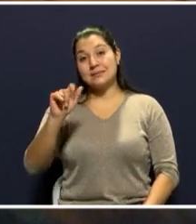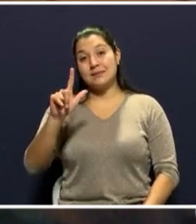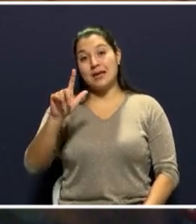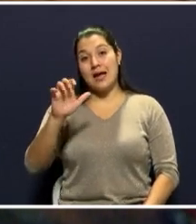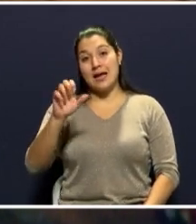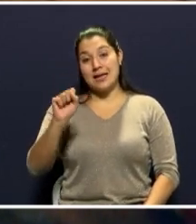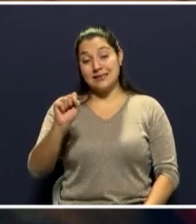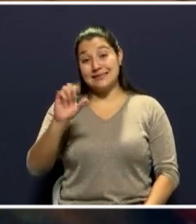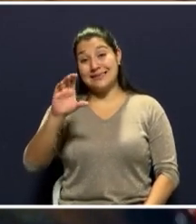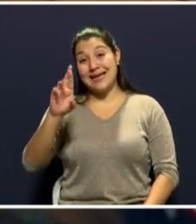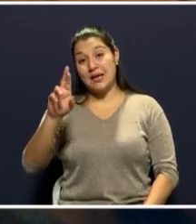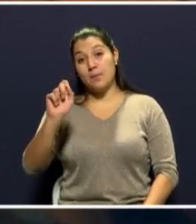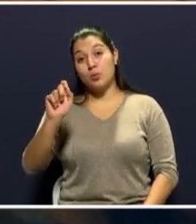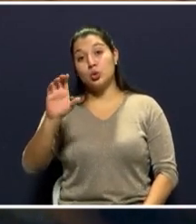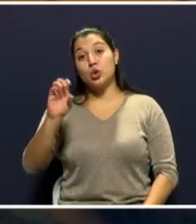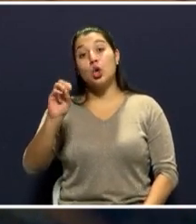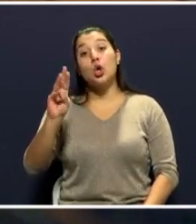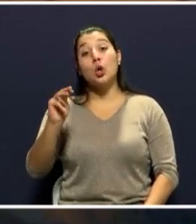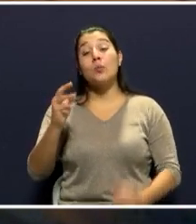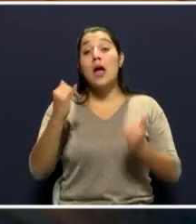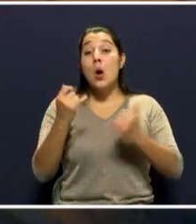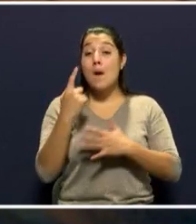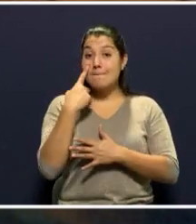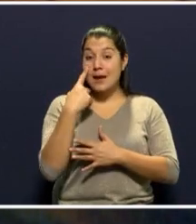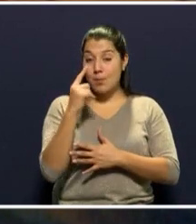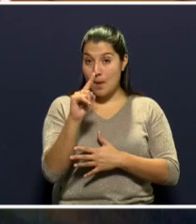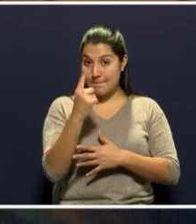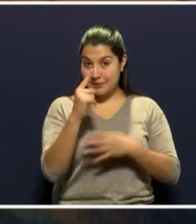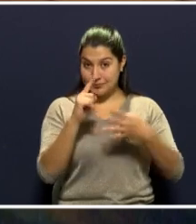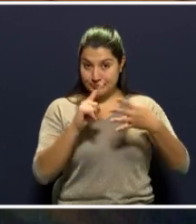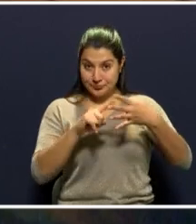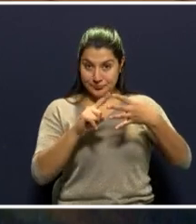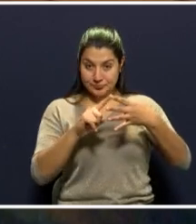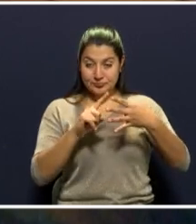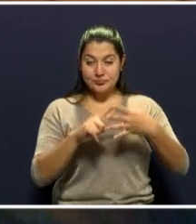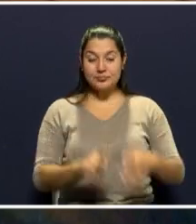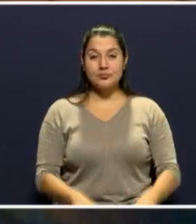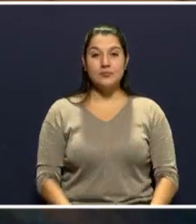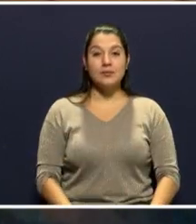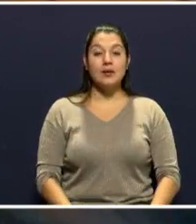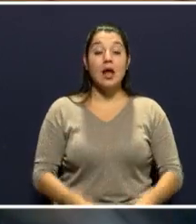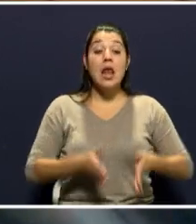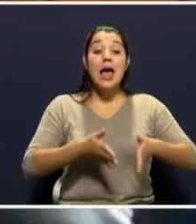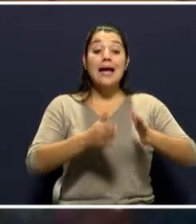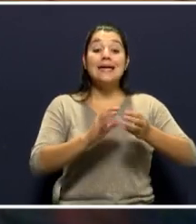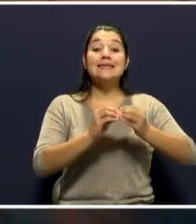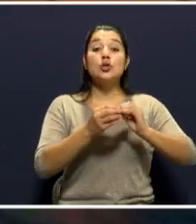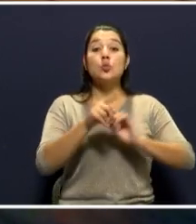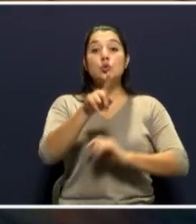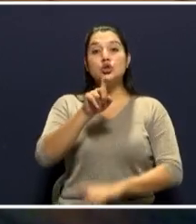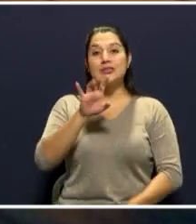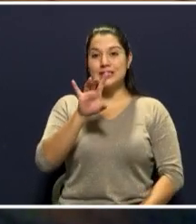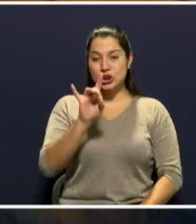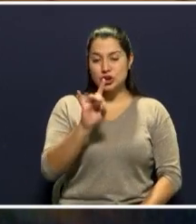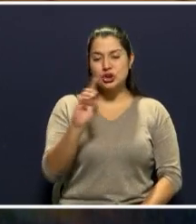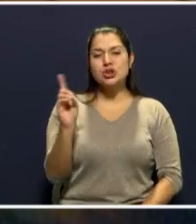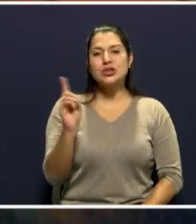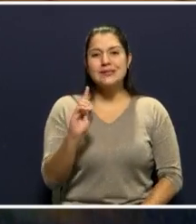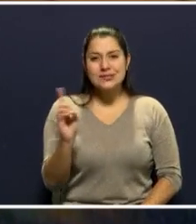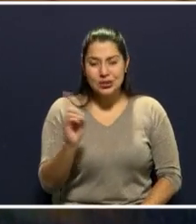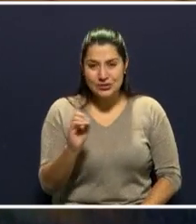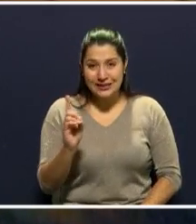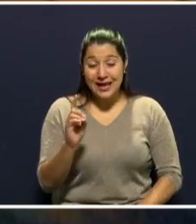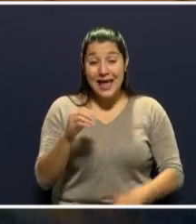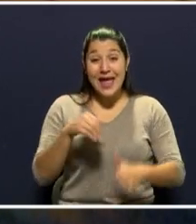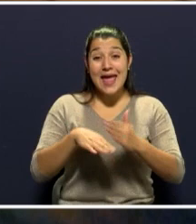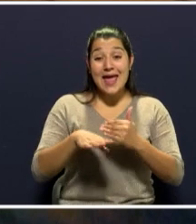camarasvialescr.com. La primera imagen que tenemos frente a nosotros es la ruta 108 en el sector de